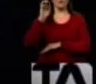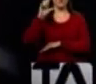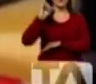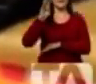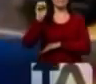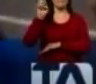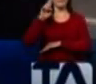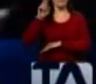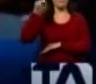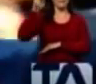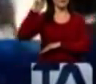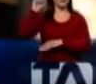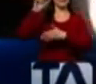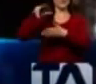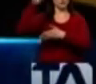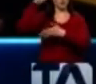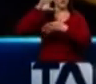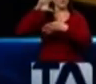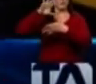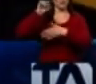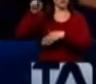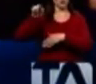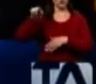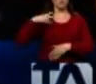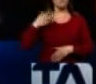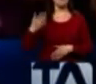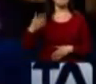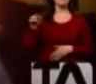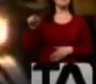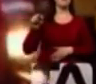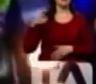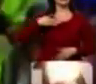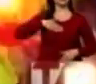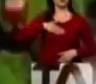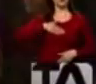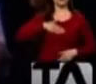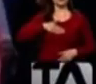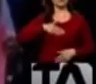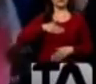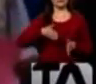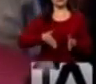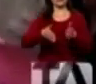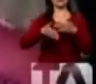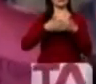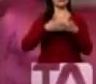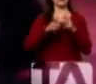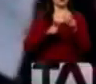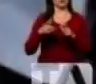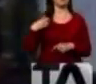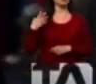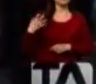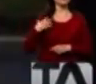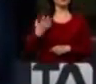Pueblo Nuevo, como ustedes ven, se registra el cierre de la vía debido a protestas. hay moradores que han salido a protestar. Al